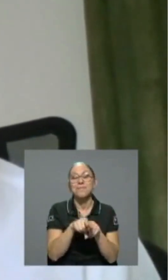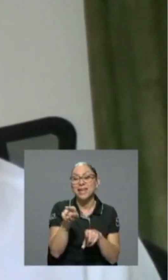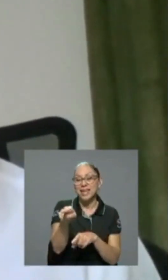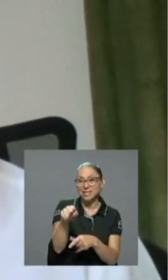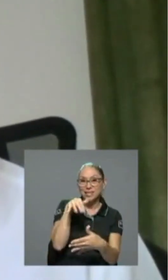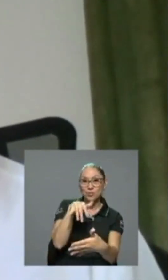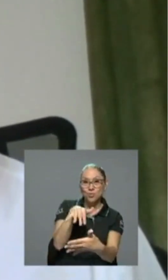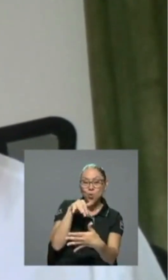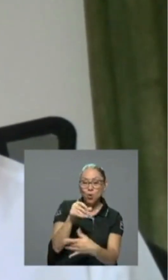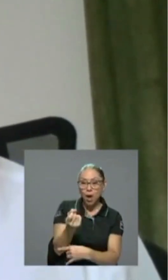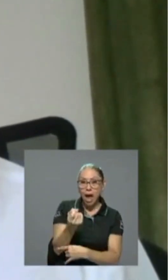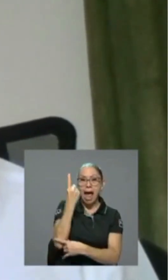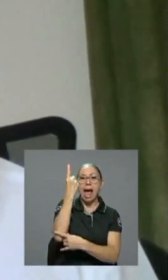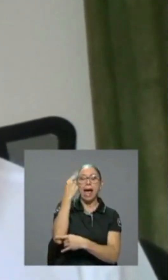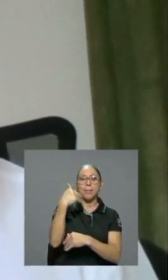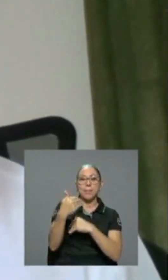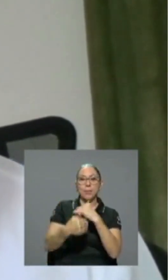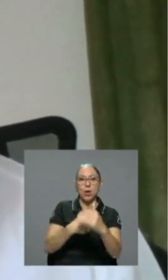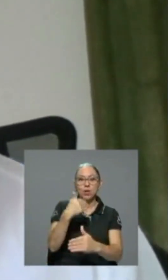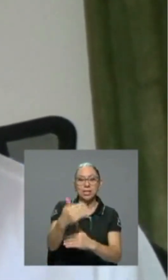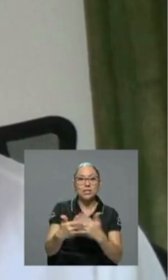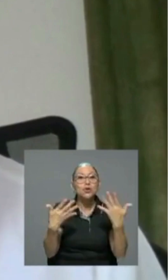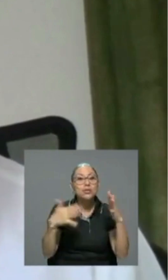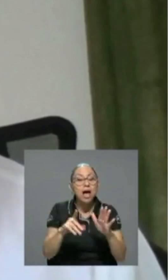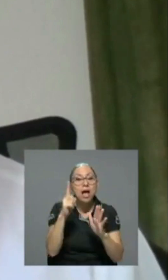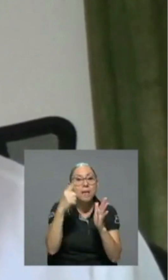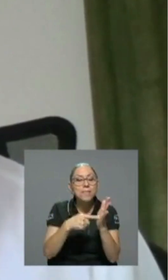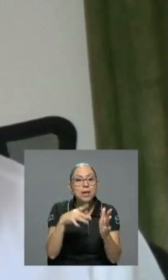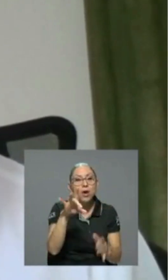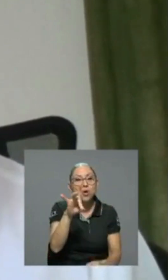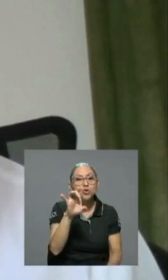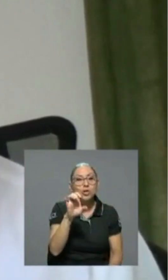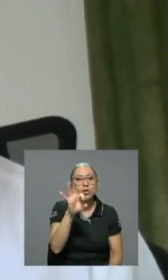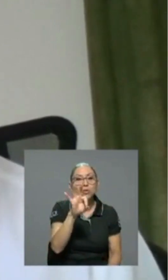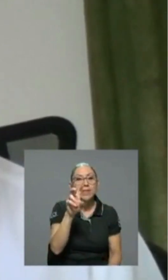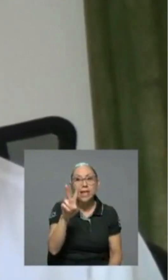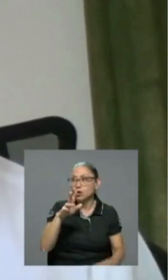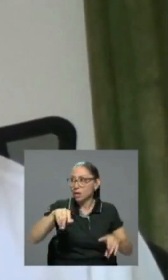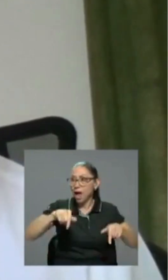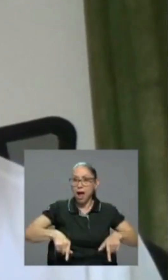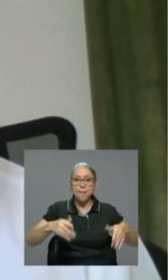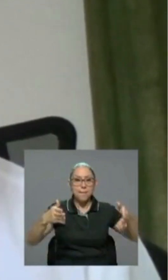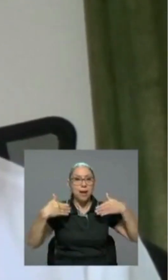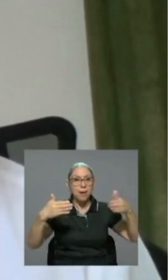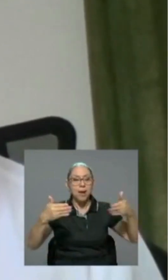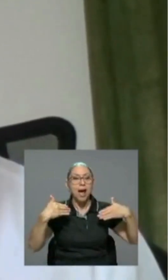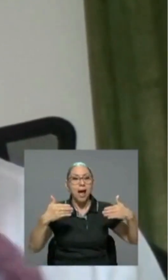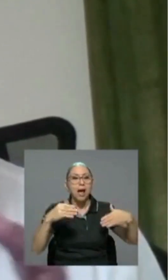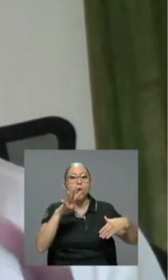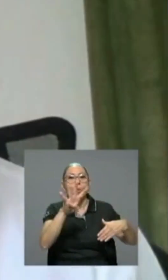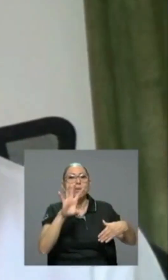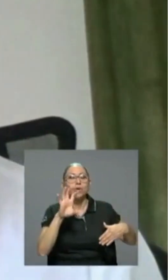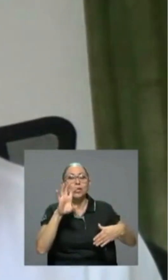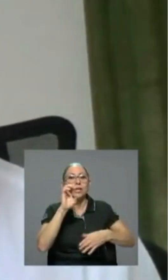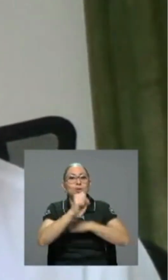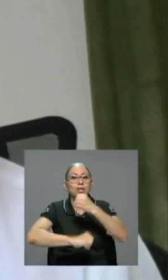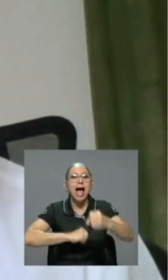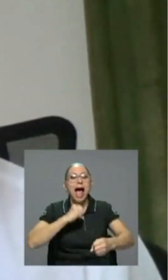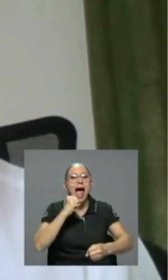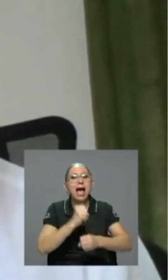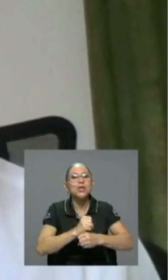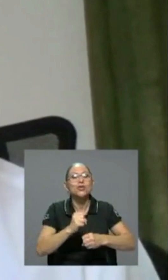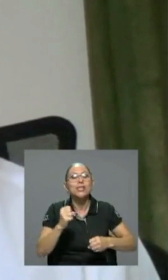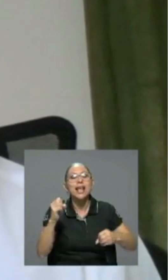este proceso, que ya en 1892 en Panamá se conmemoró el cuarto centenario del descubrimiento